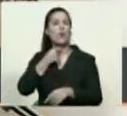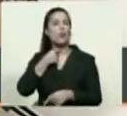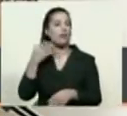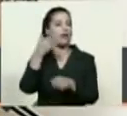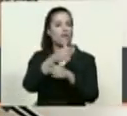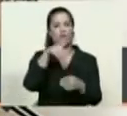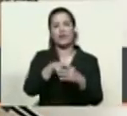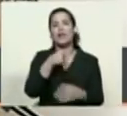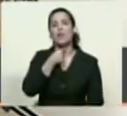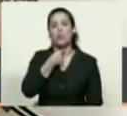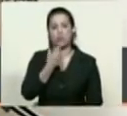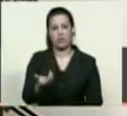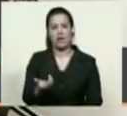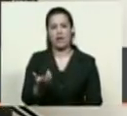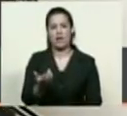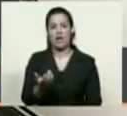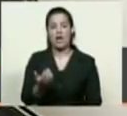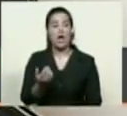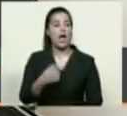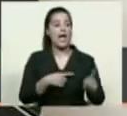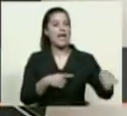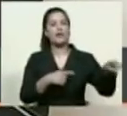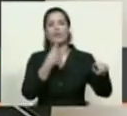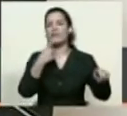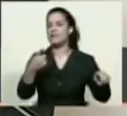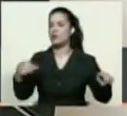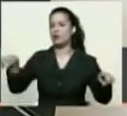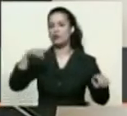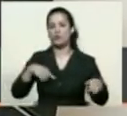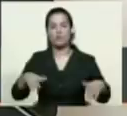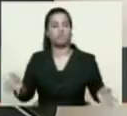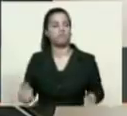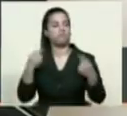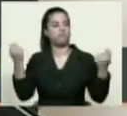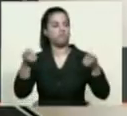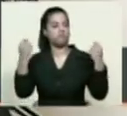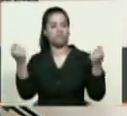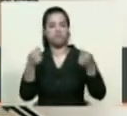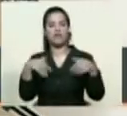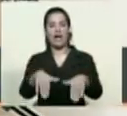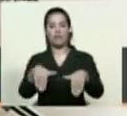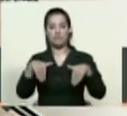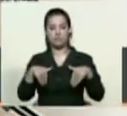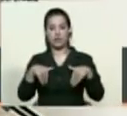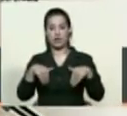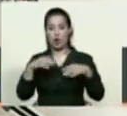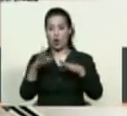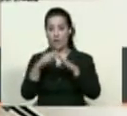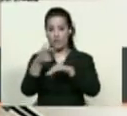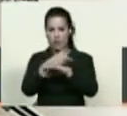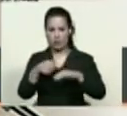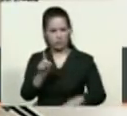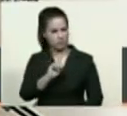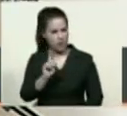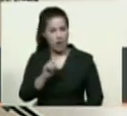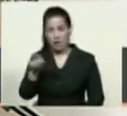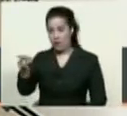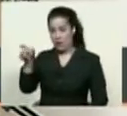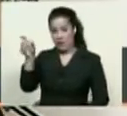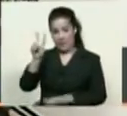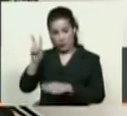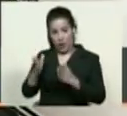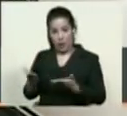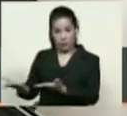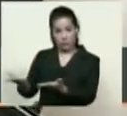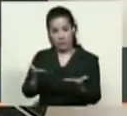repente ya dijeron que nosotros estábamos promoviendo la abstención en las elecciones de gobernadores, pues el pueblo de Venezuela les dio una lección a